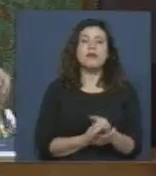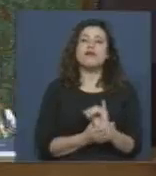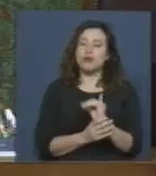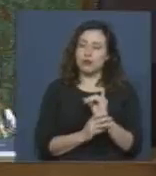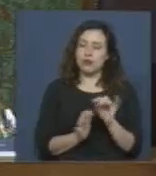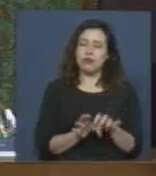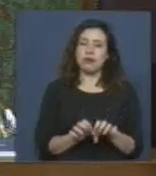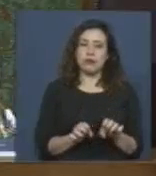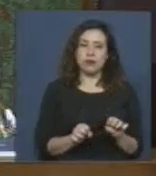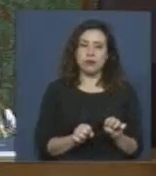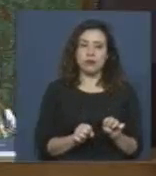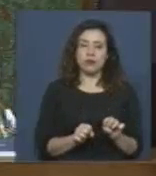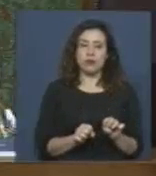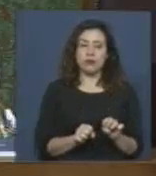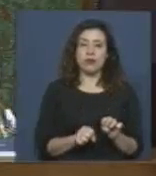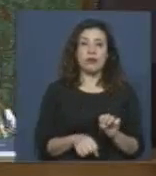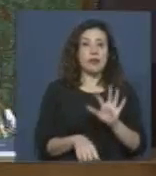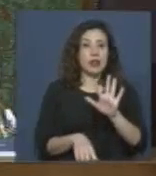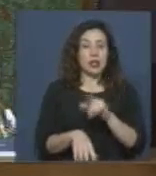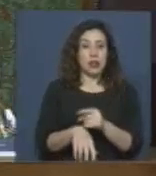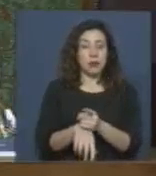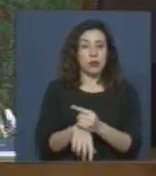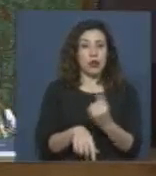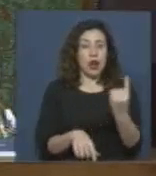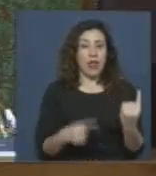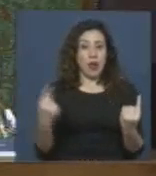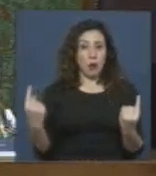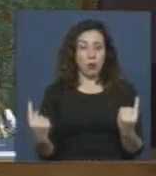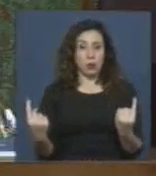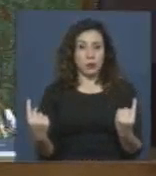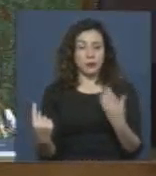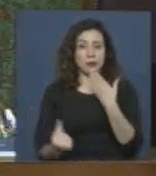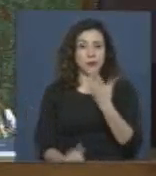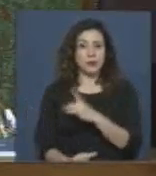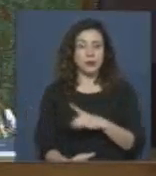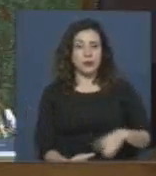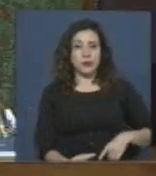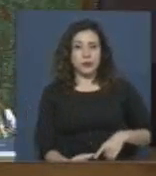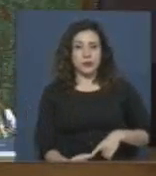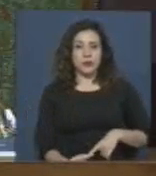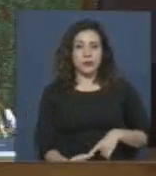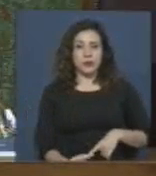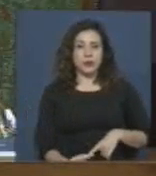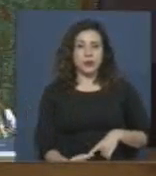Acordado. 5 minutos cada uno. Tiene la palabra el diputado Felipe